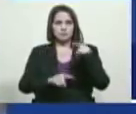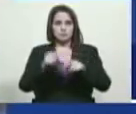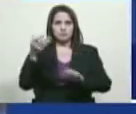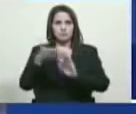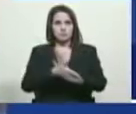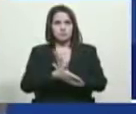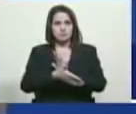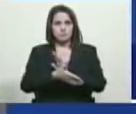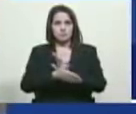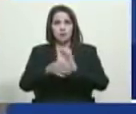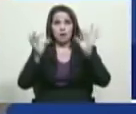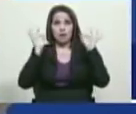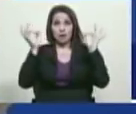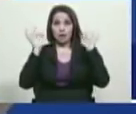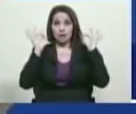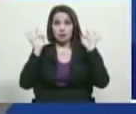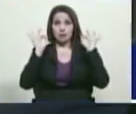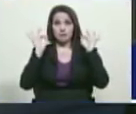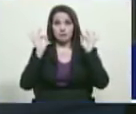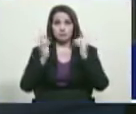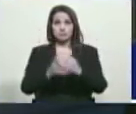Rodríguez, Erika Farías,